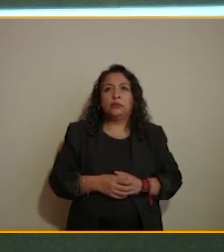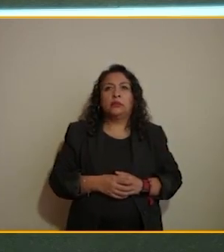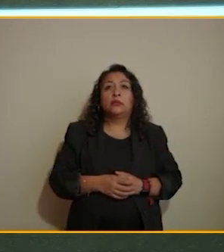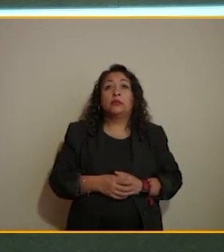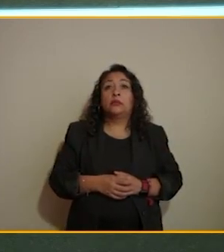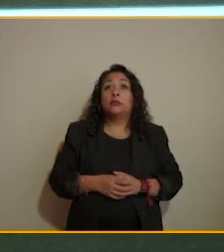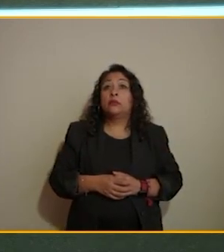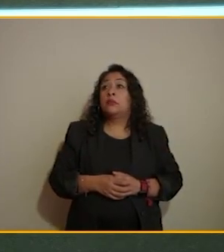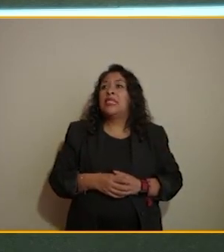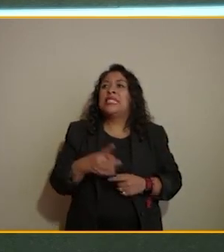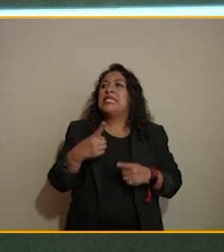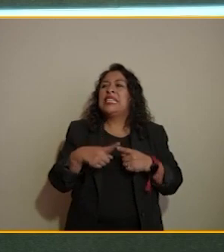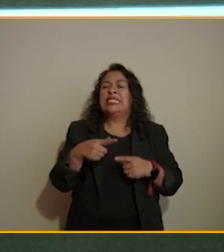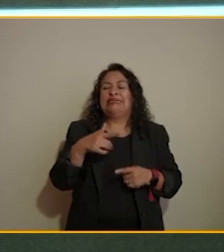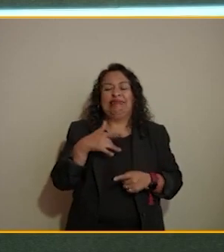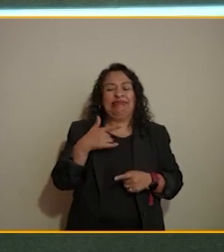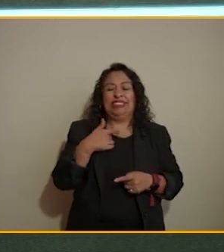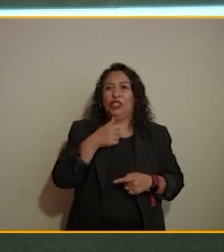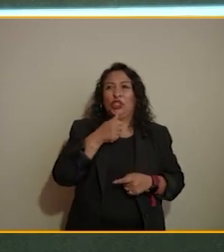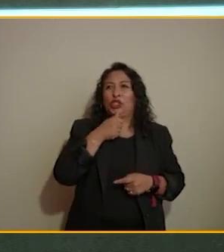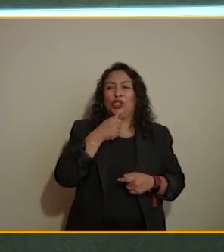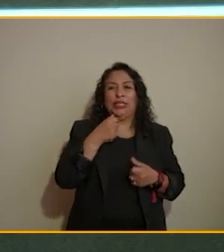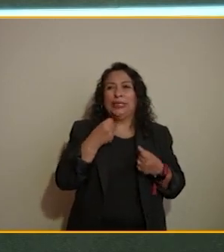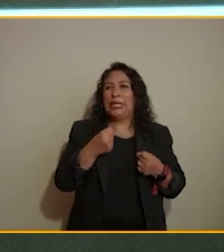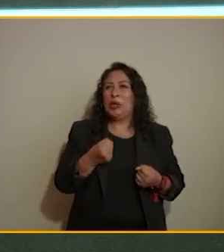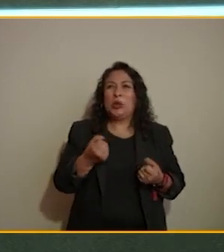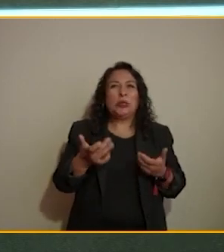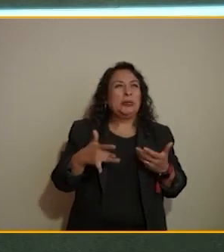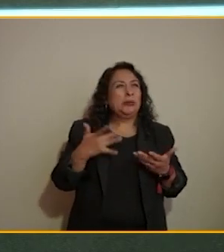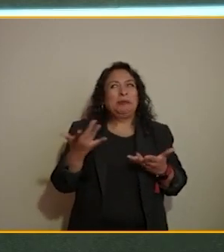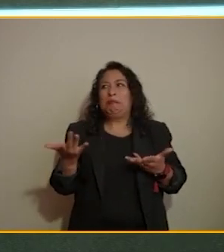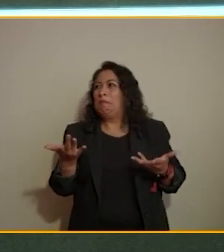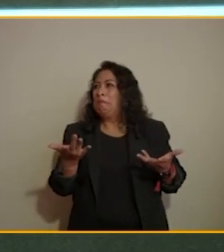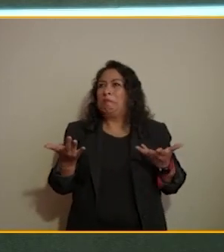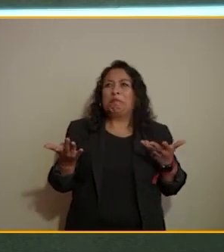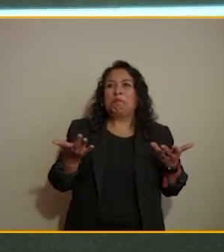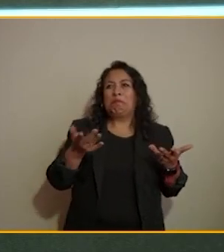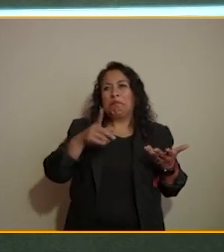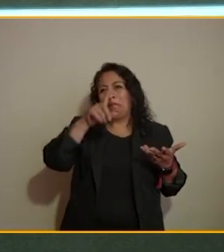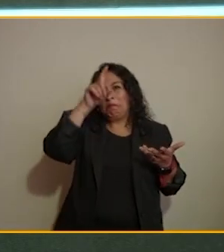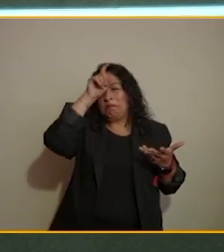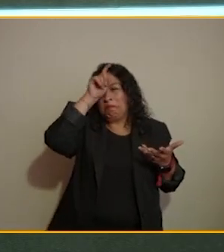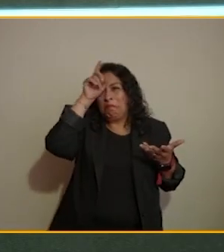¿Quiénes todavía no están seguros o que se sienten como en el limbo?